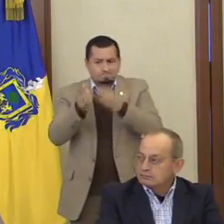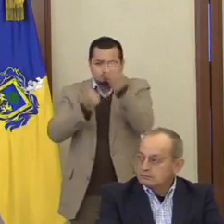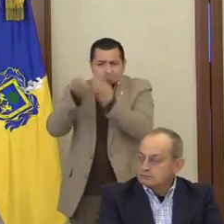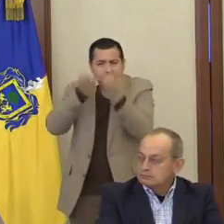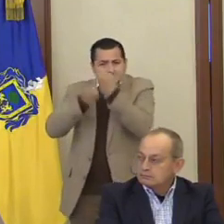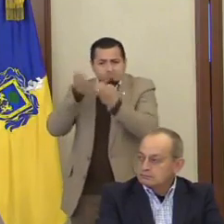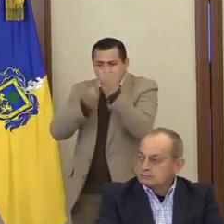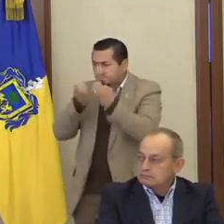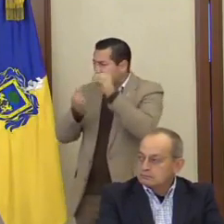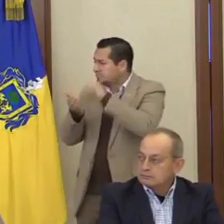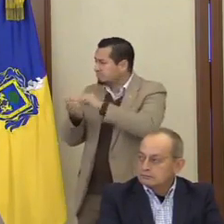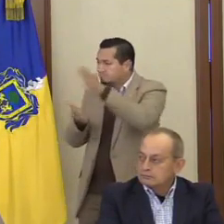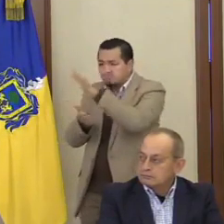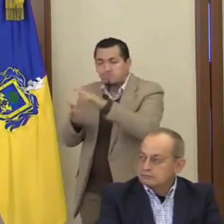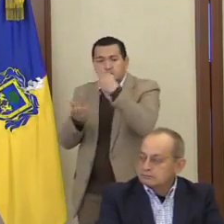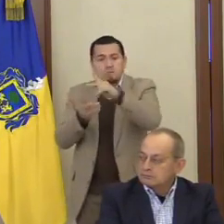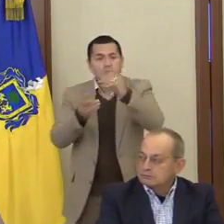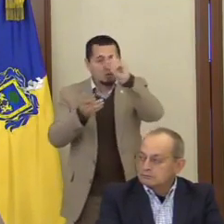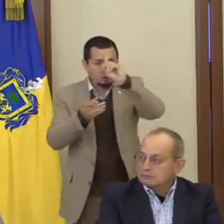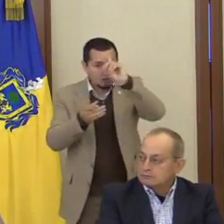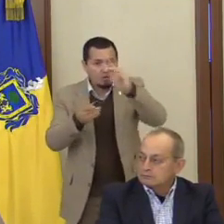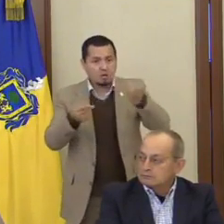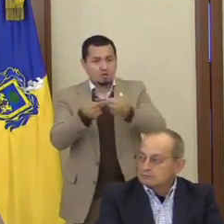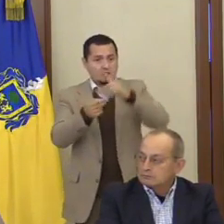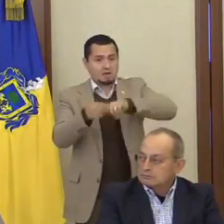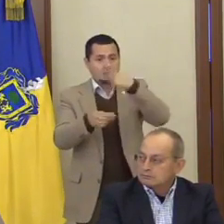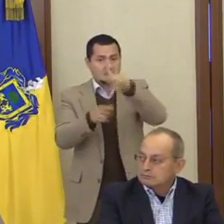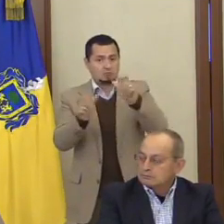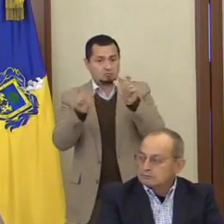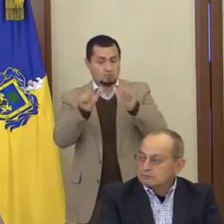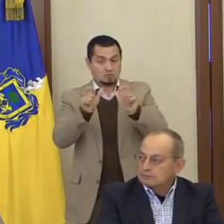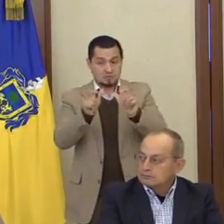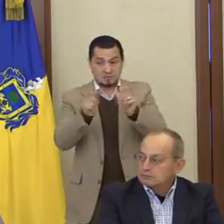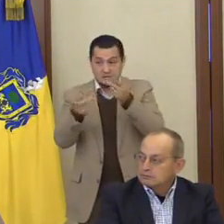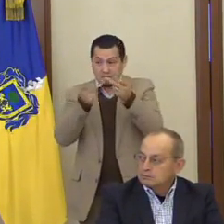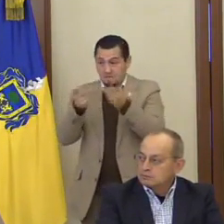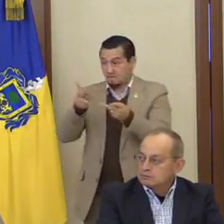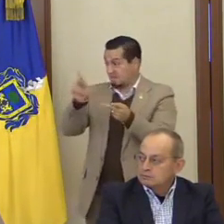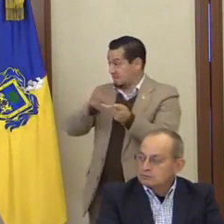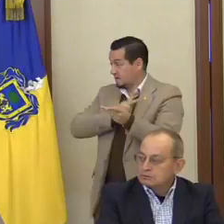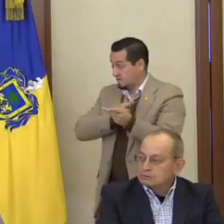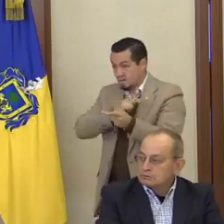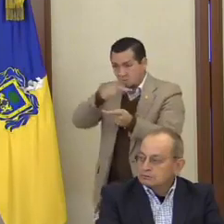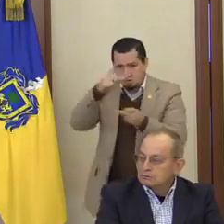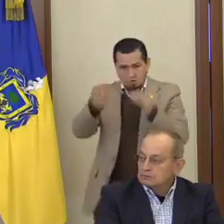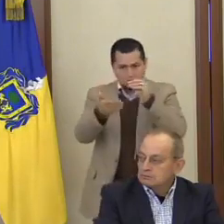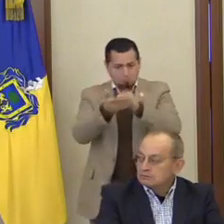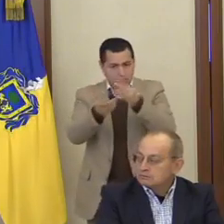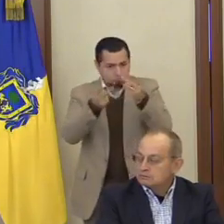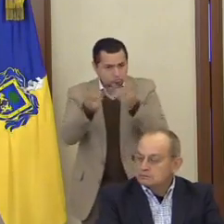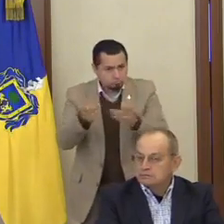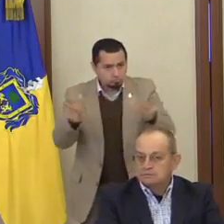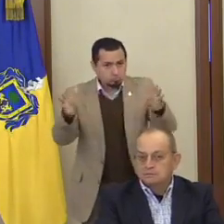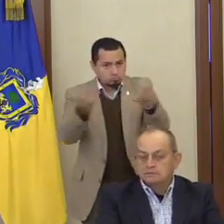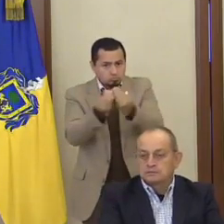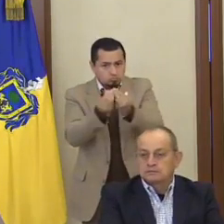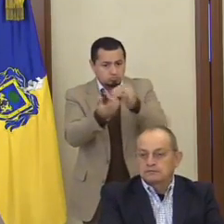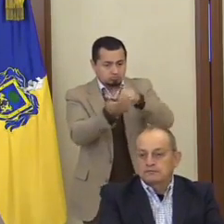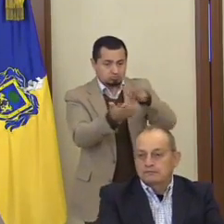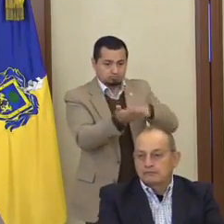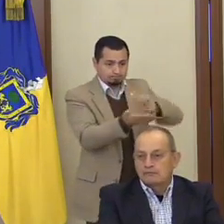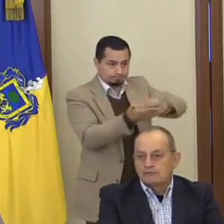validado en la mesa del Consejo Estatal de Seguridad. Pero a partir de este momento, y lo vamos a hacer por escrito, le estoy pidiendo